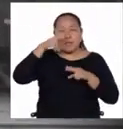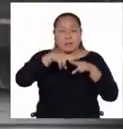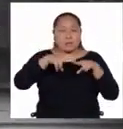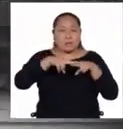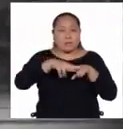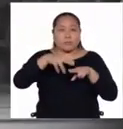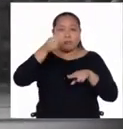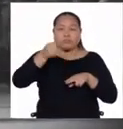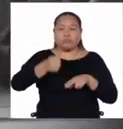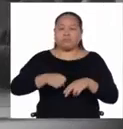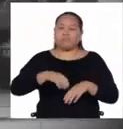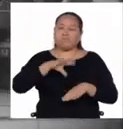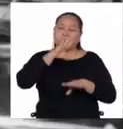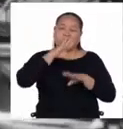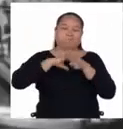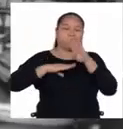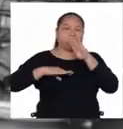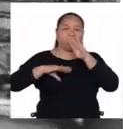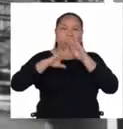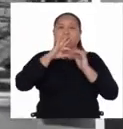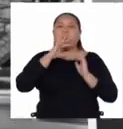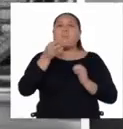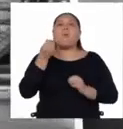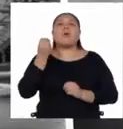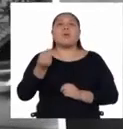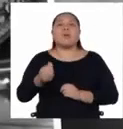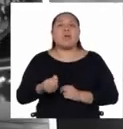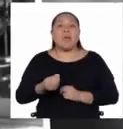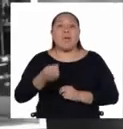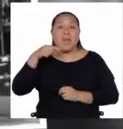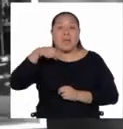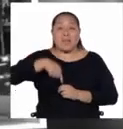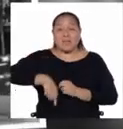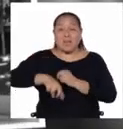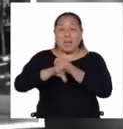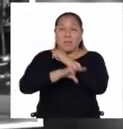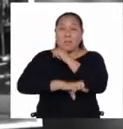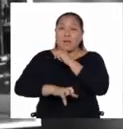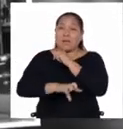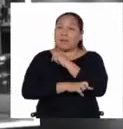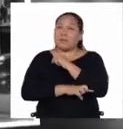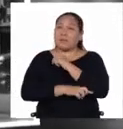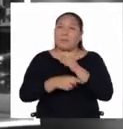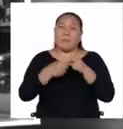país entró en una grave crisis económica.